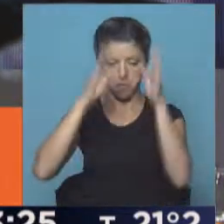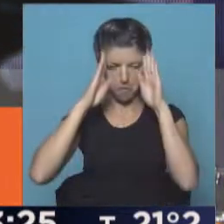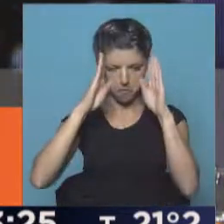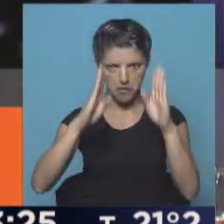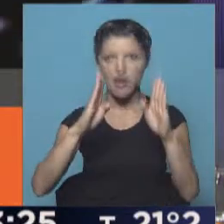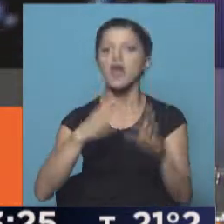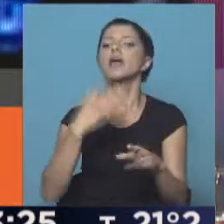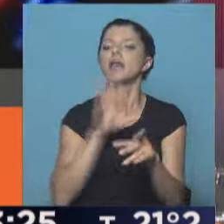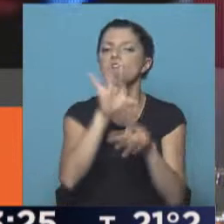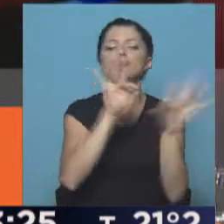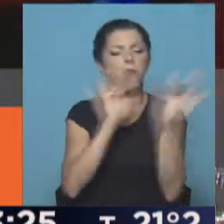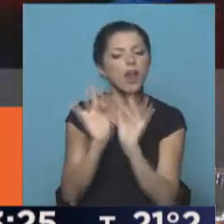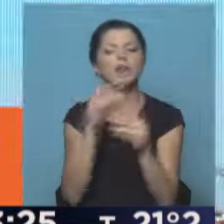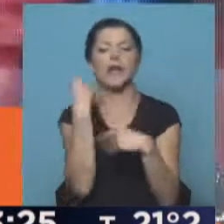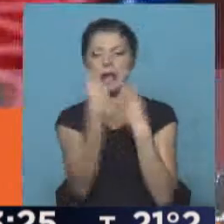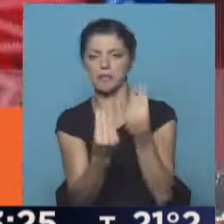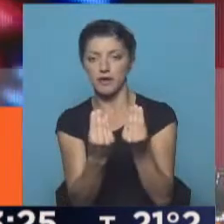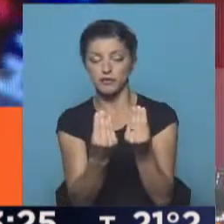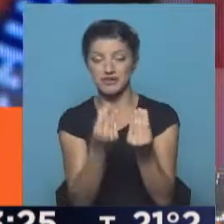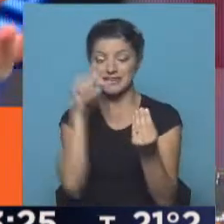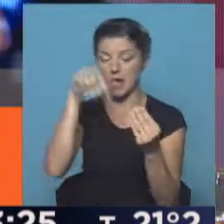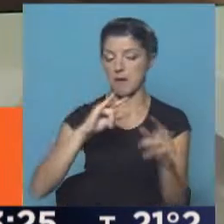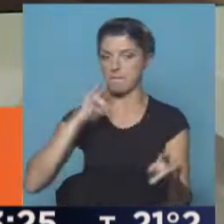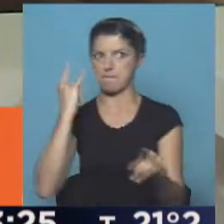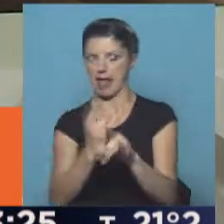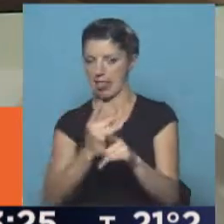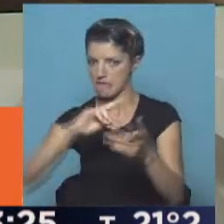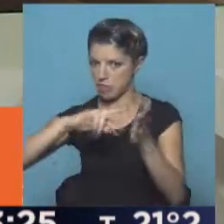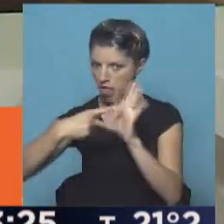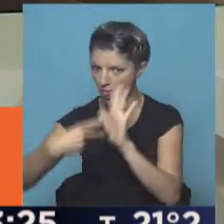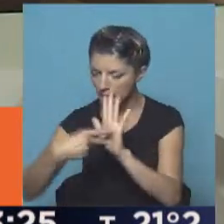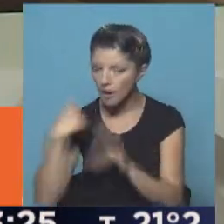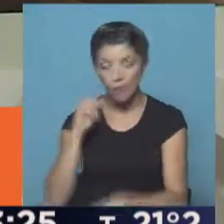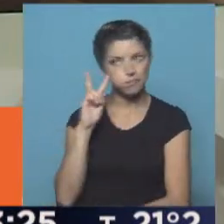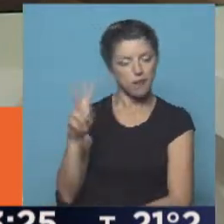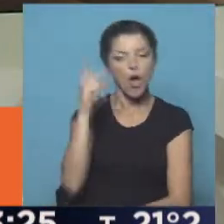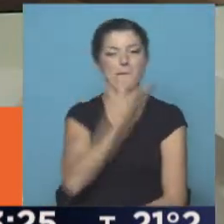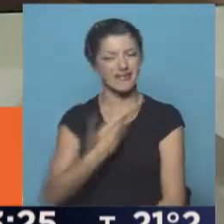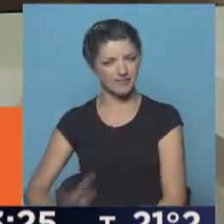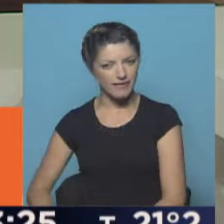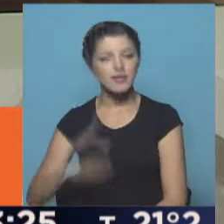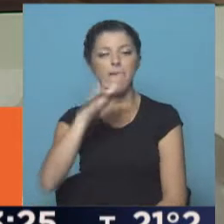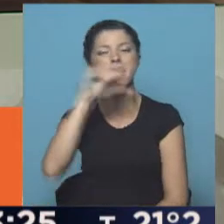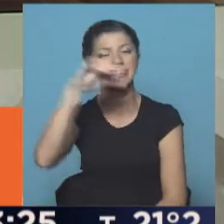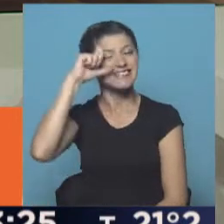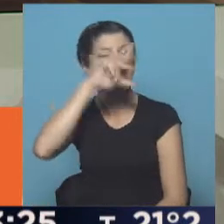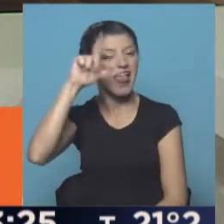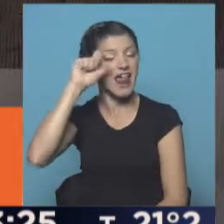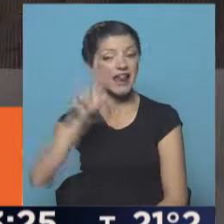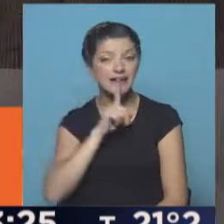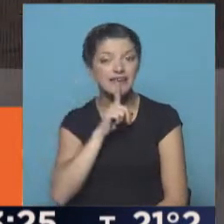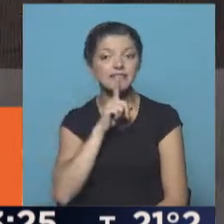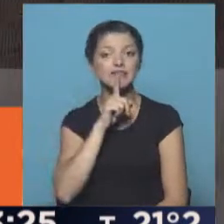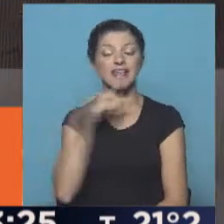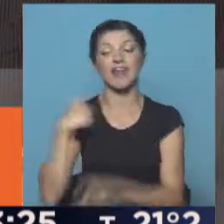mediante interna sus candidatos y demás, que es que está encontrando muchos problemas, lo vemos con la presidenta Bachelet, para procesar la demanda de cambio de la sociedad. Hay una demanda de cambio de la sociedad chilena